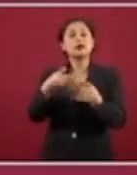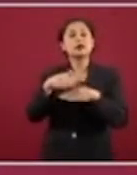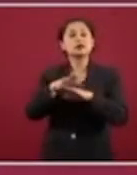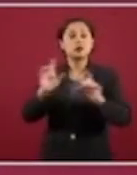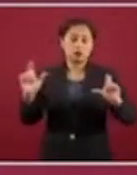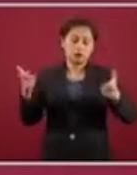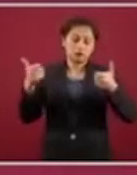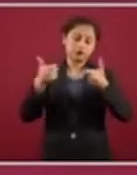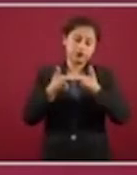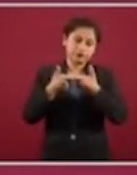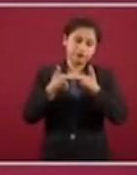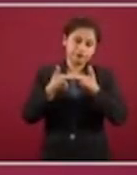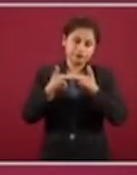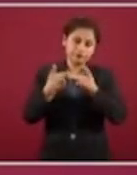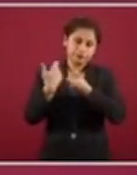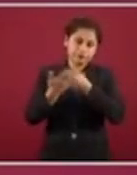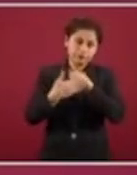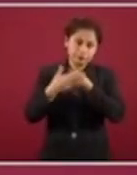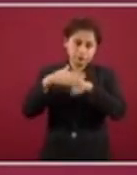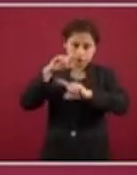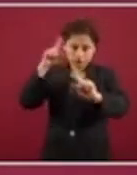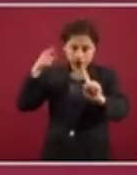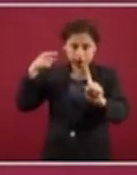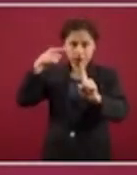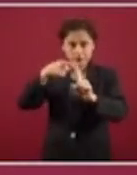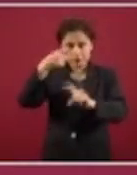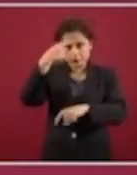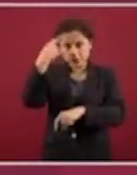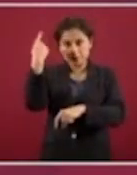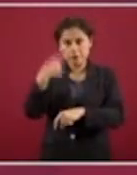destinado a impulsar